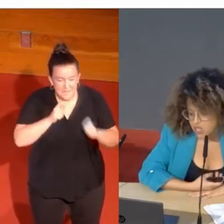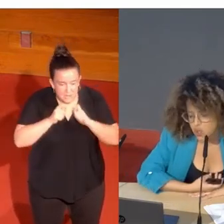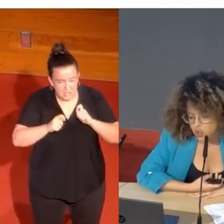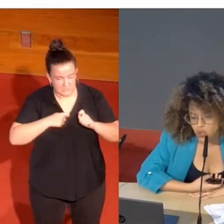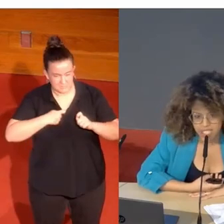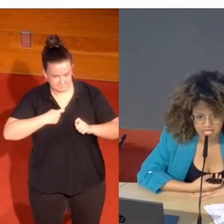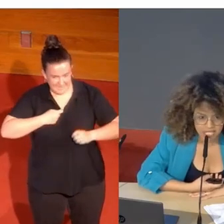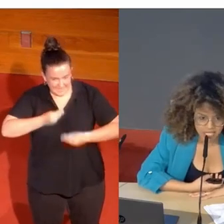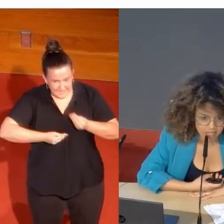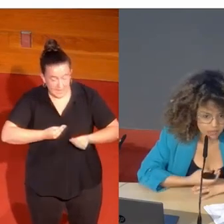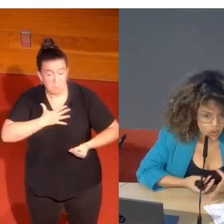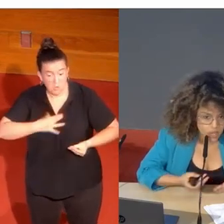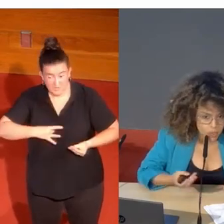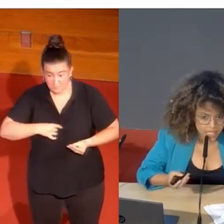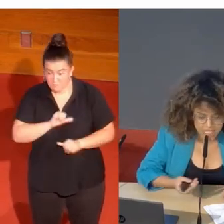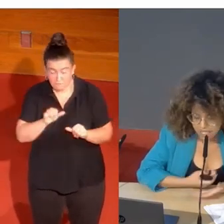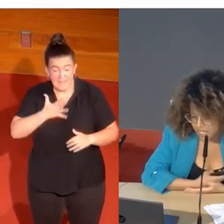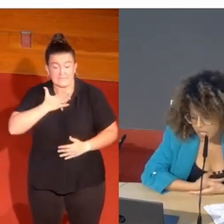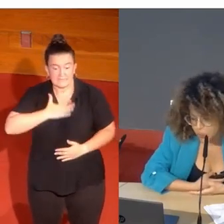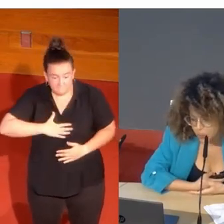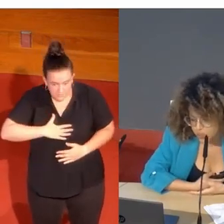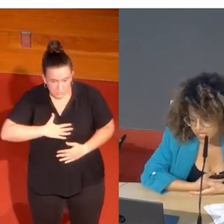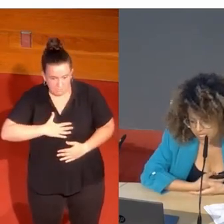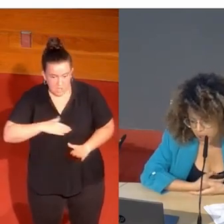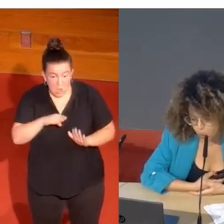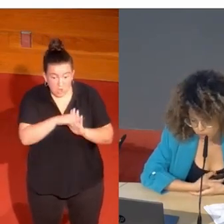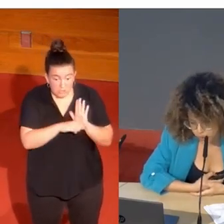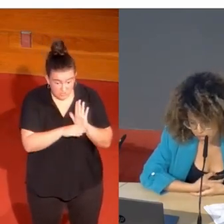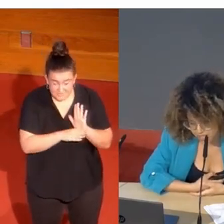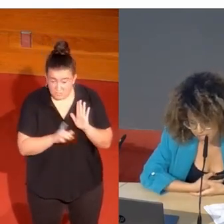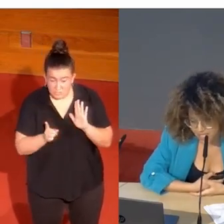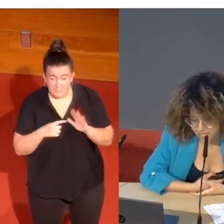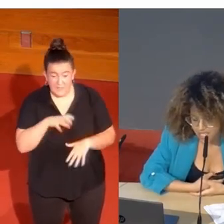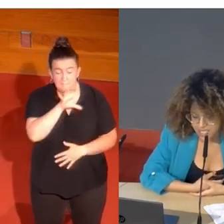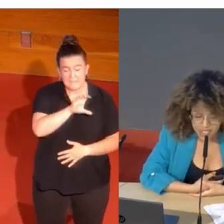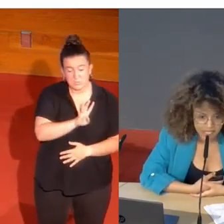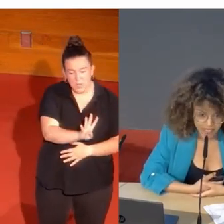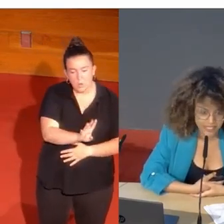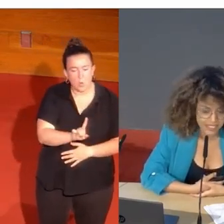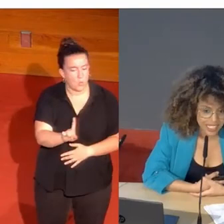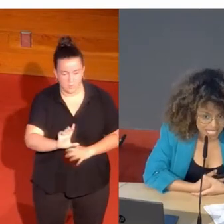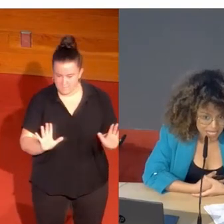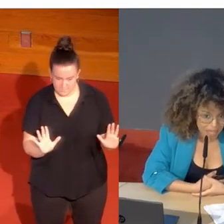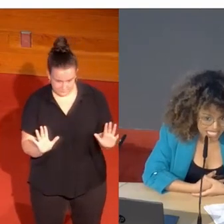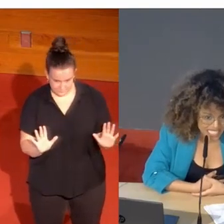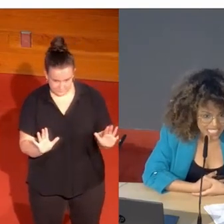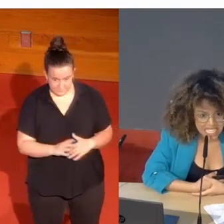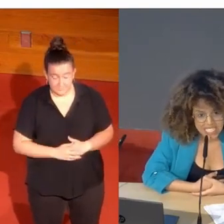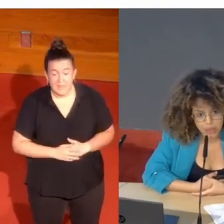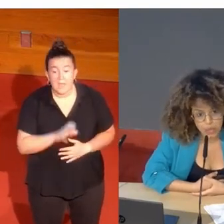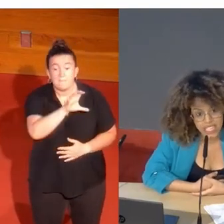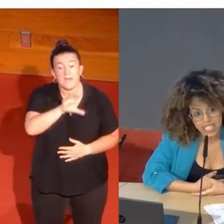den solo existen solo se pueden dar en uno de cada cuatro países es decir en 36